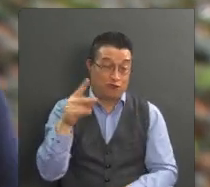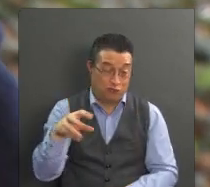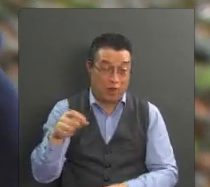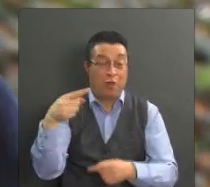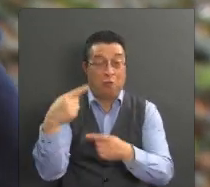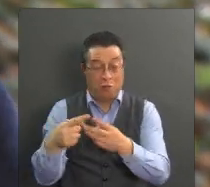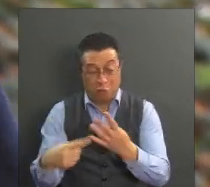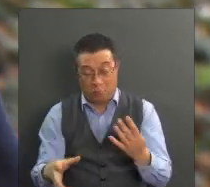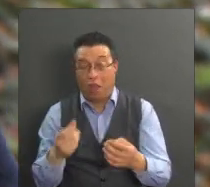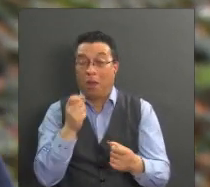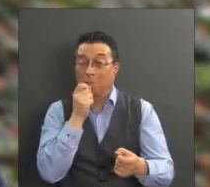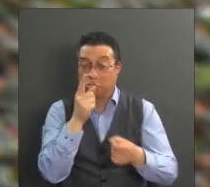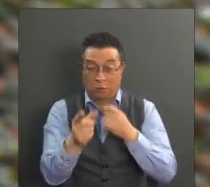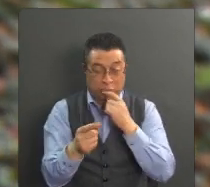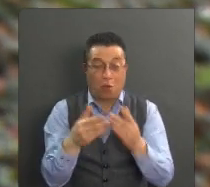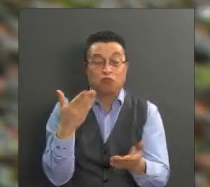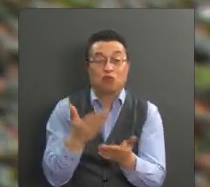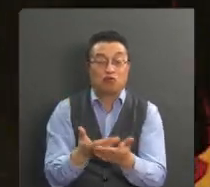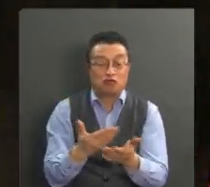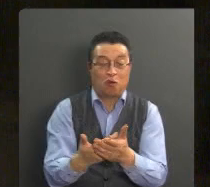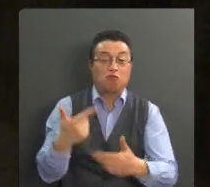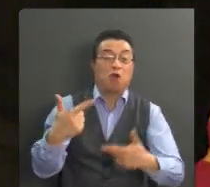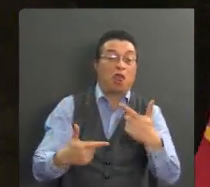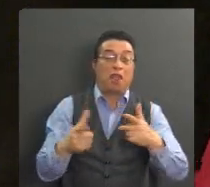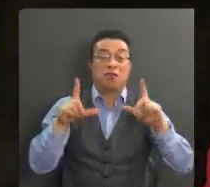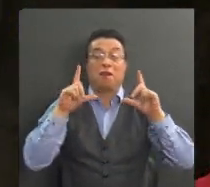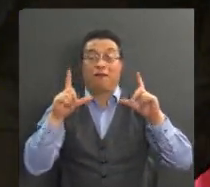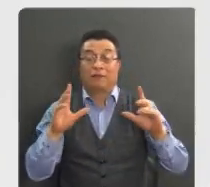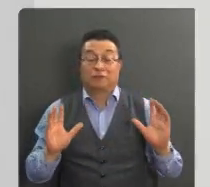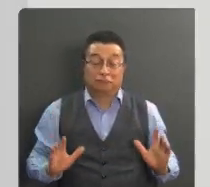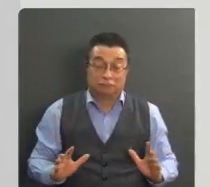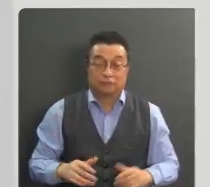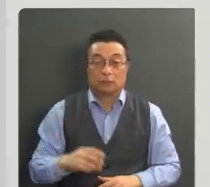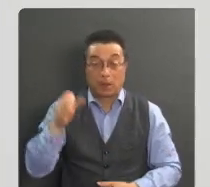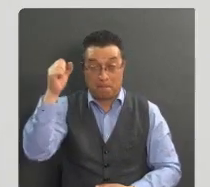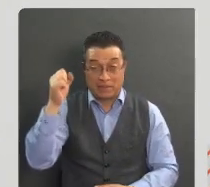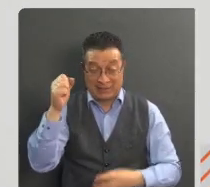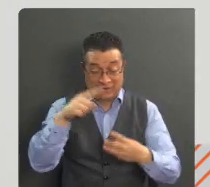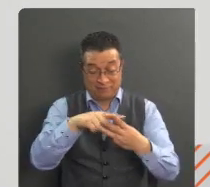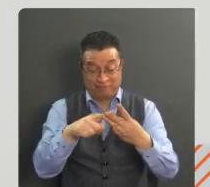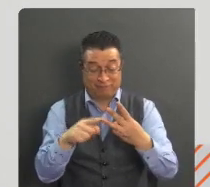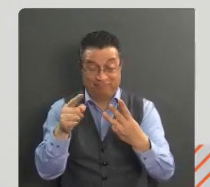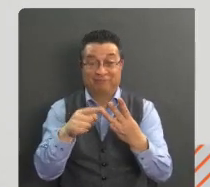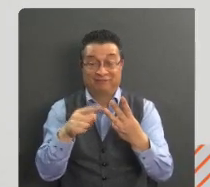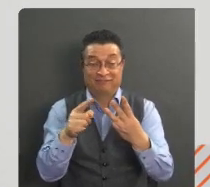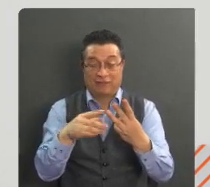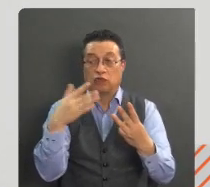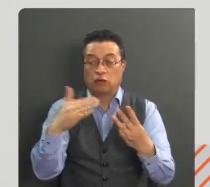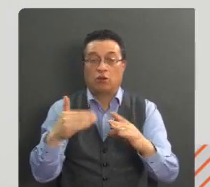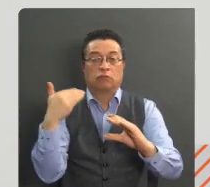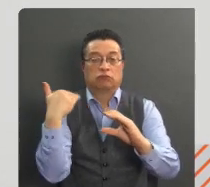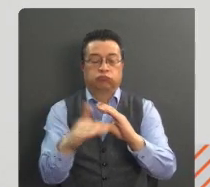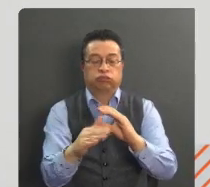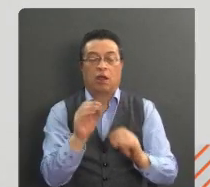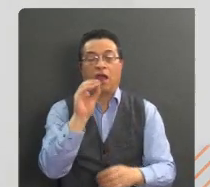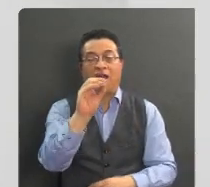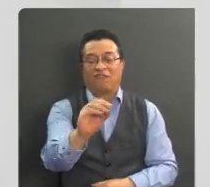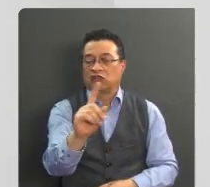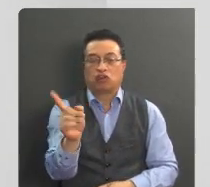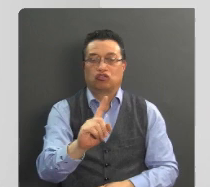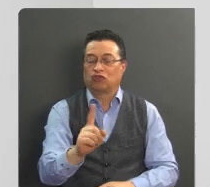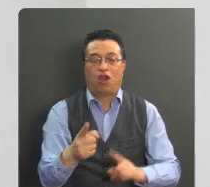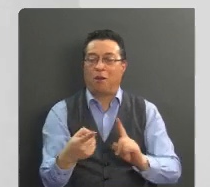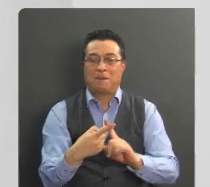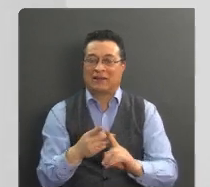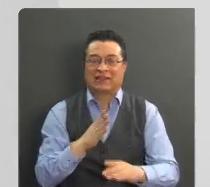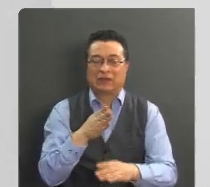para acusaciones de aprovechamiento político. Con Piñera son tres los expresidentes que enviaron una carta declinando participar,